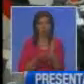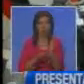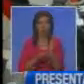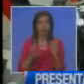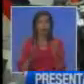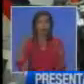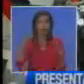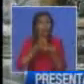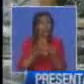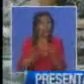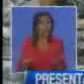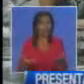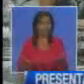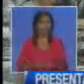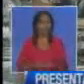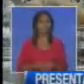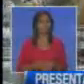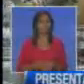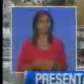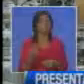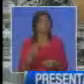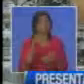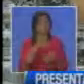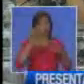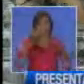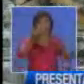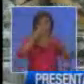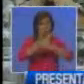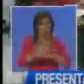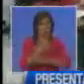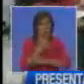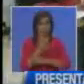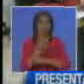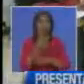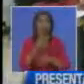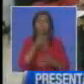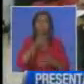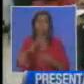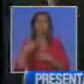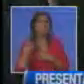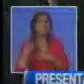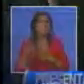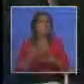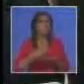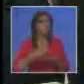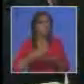viernes a la medianoche vence el plazo para impugnar a cualquiera de los tres aspirantes: Carlos